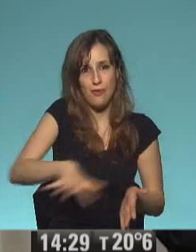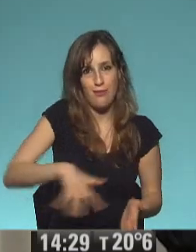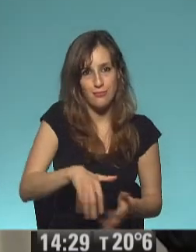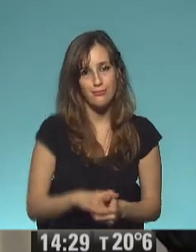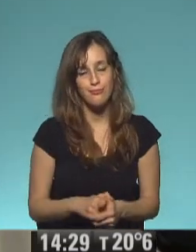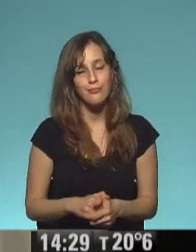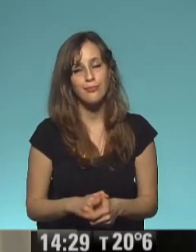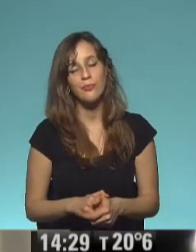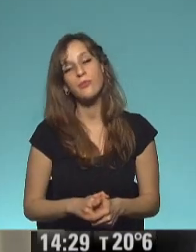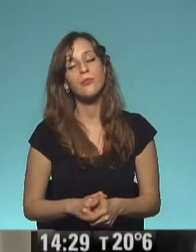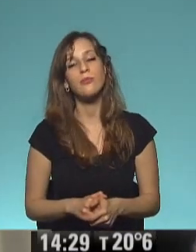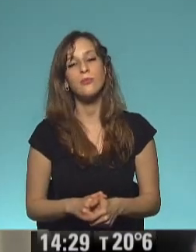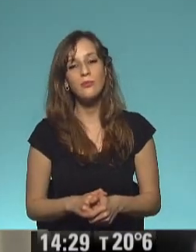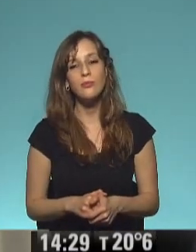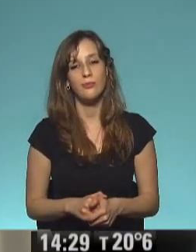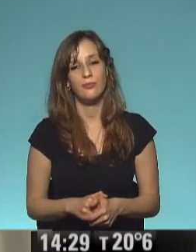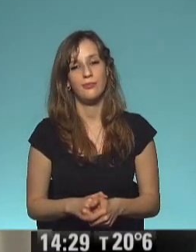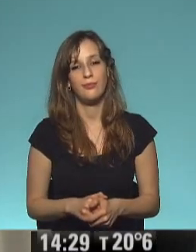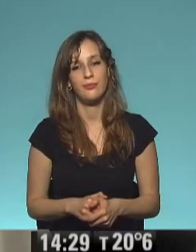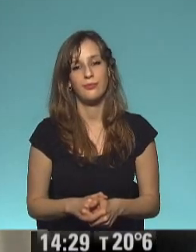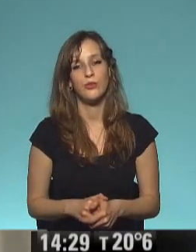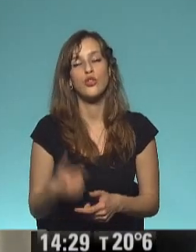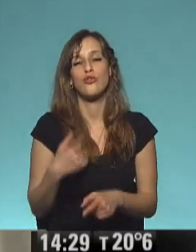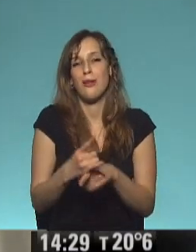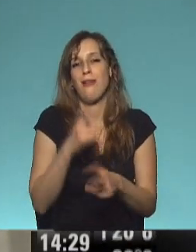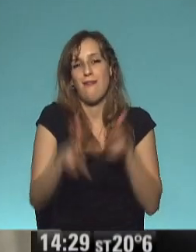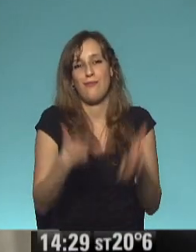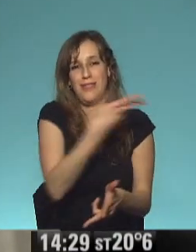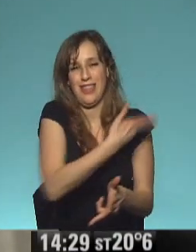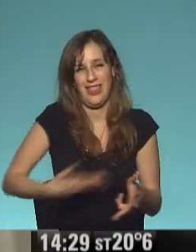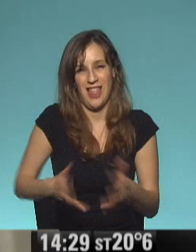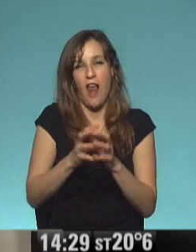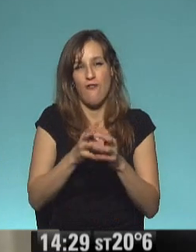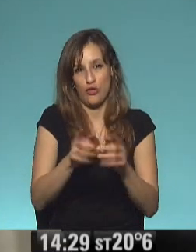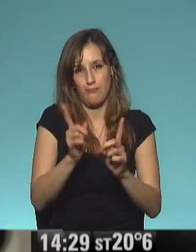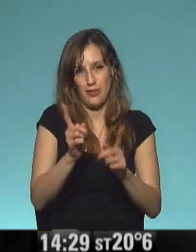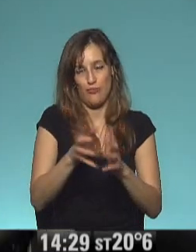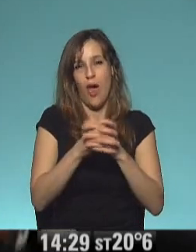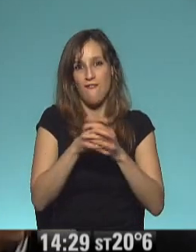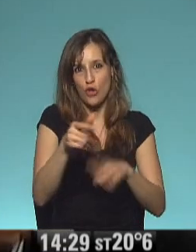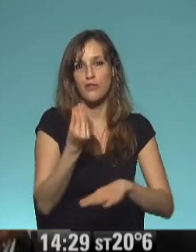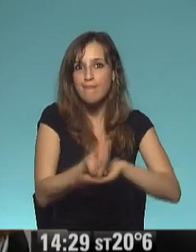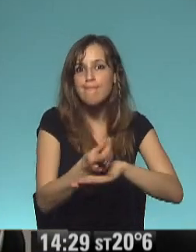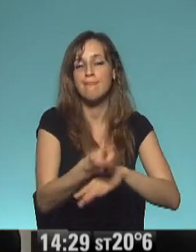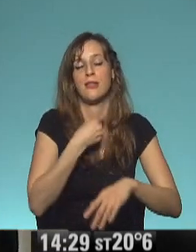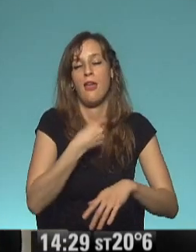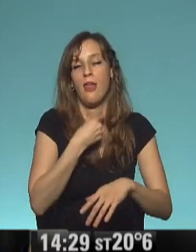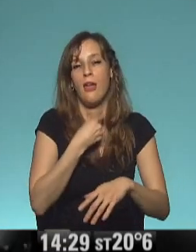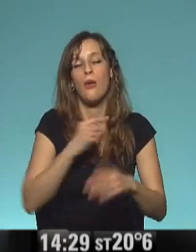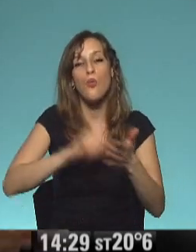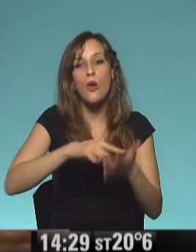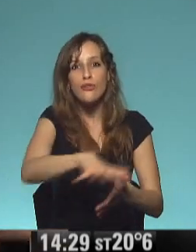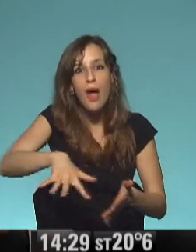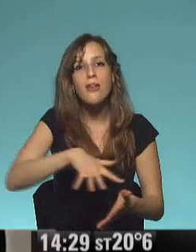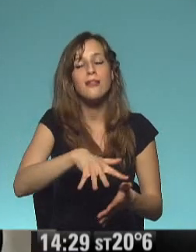que la verdad yo siempre lo reivindico como un presidente muy federal, él quiso serlo, quiso llevar la ciudad de Buenos Aires, la capital